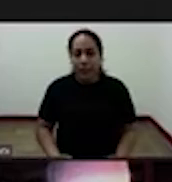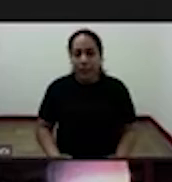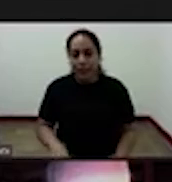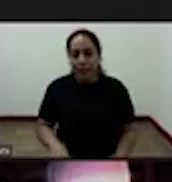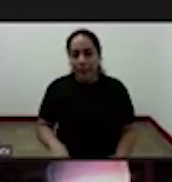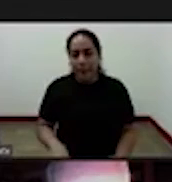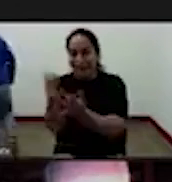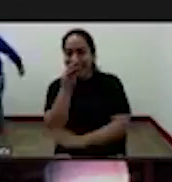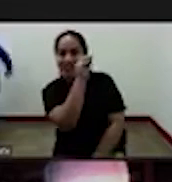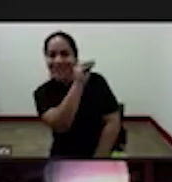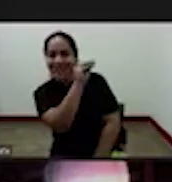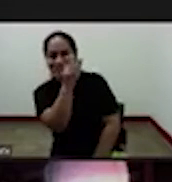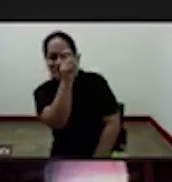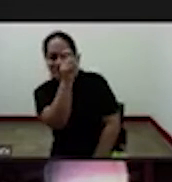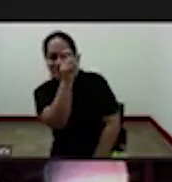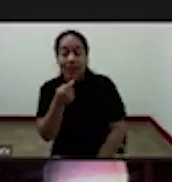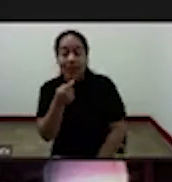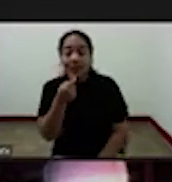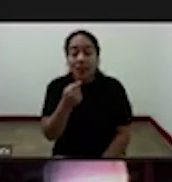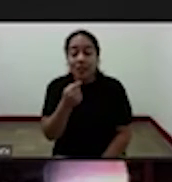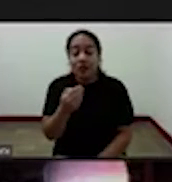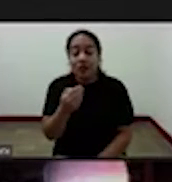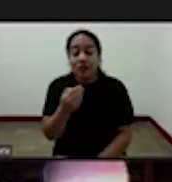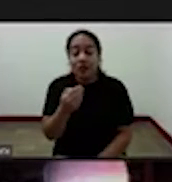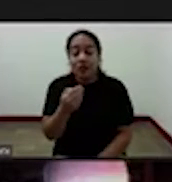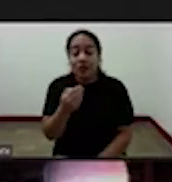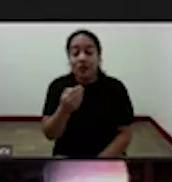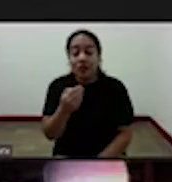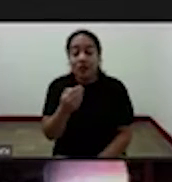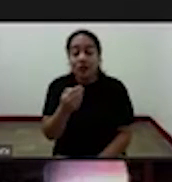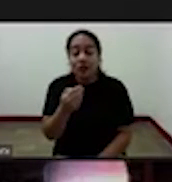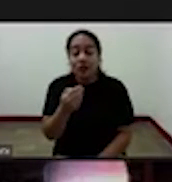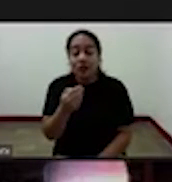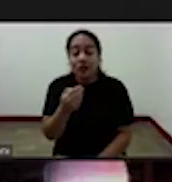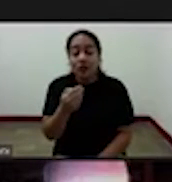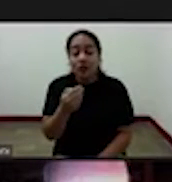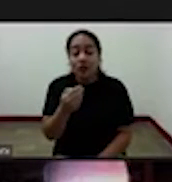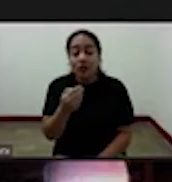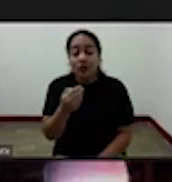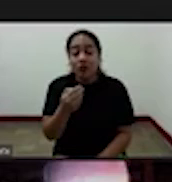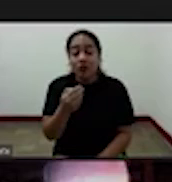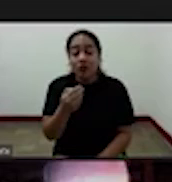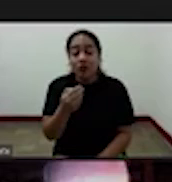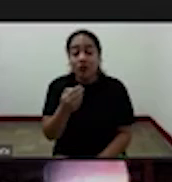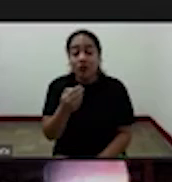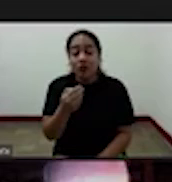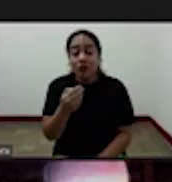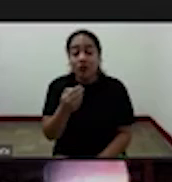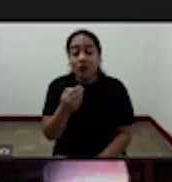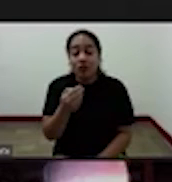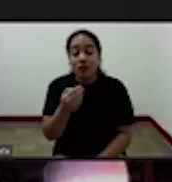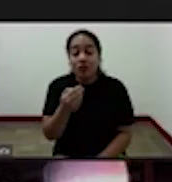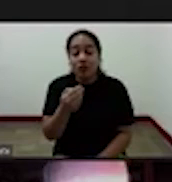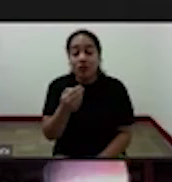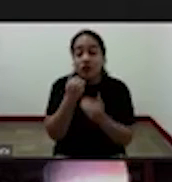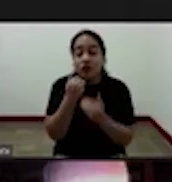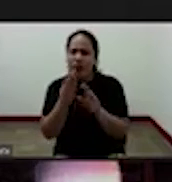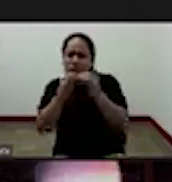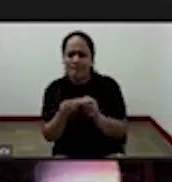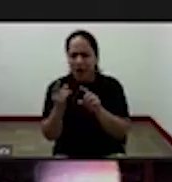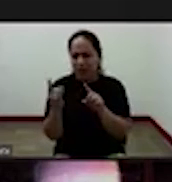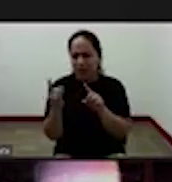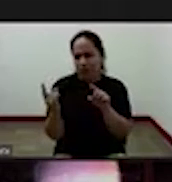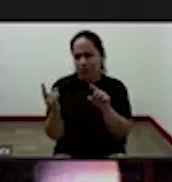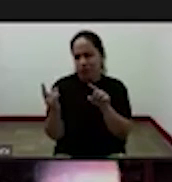estás mencionando de la escucha muy exclusiva. Tú eres